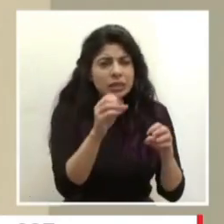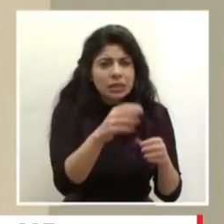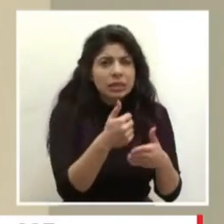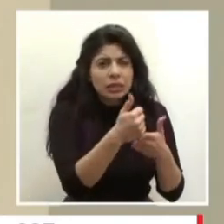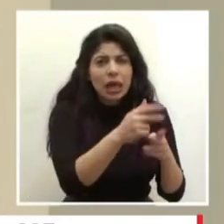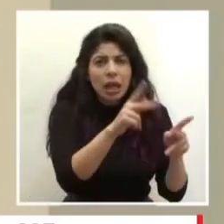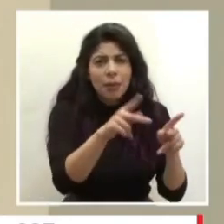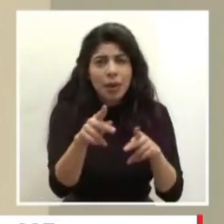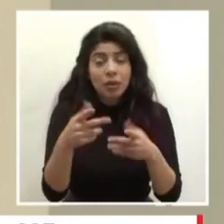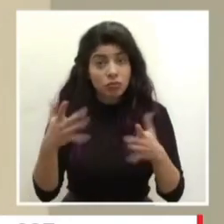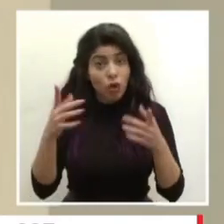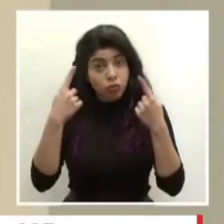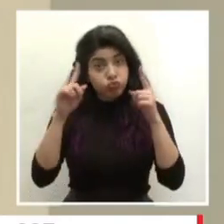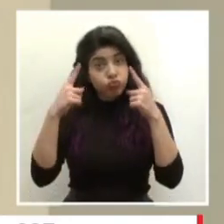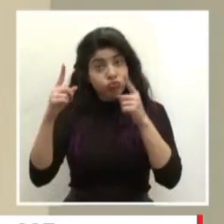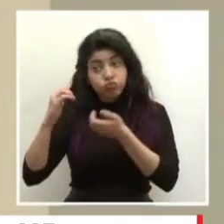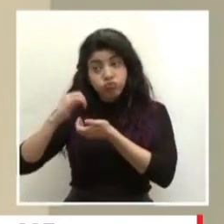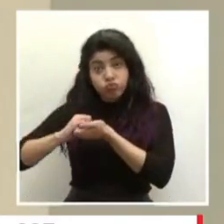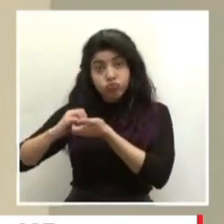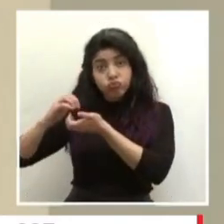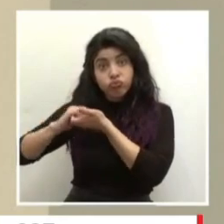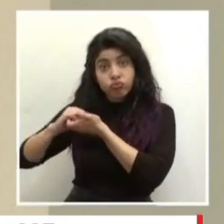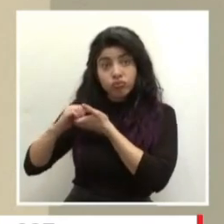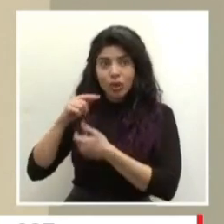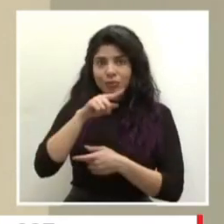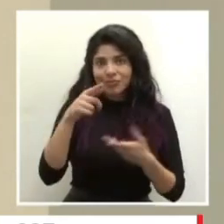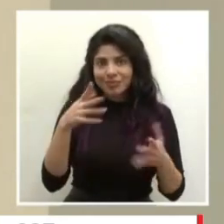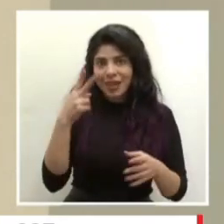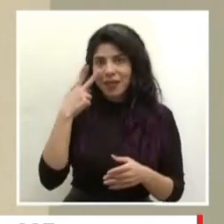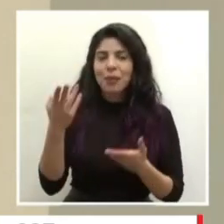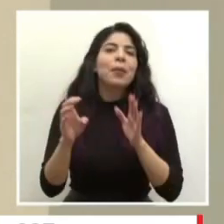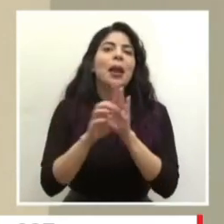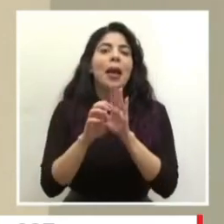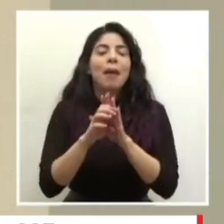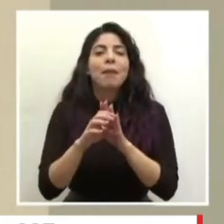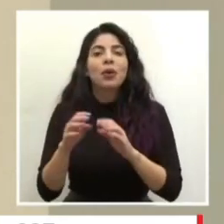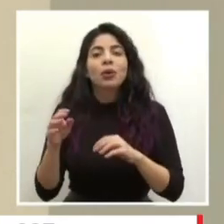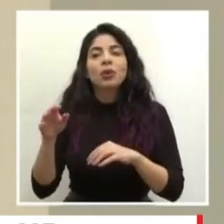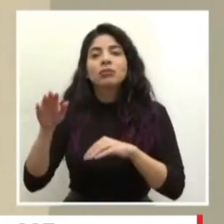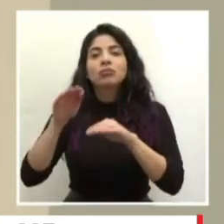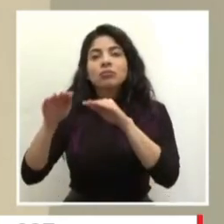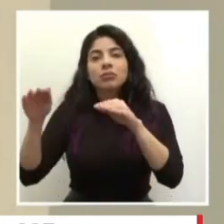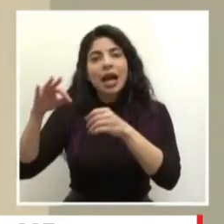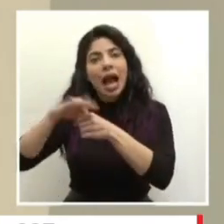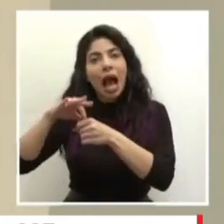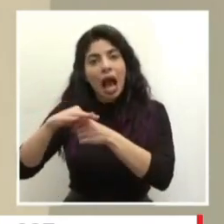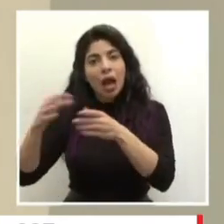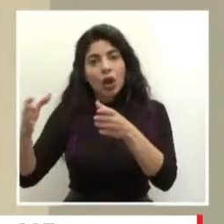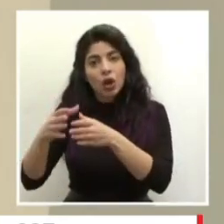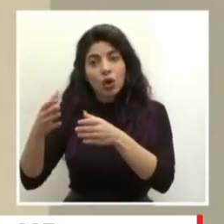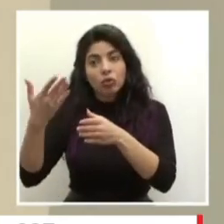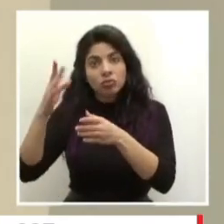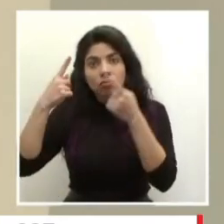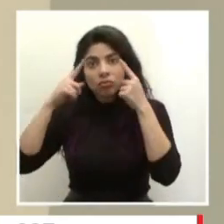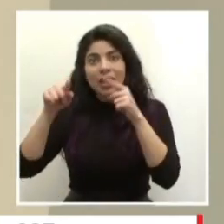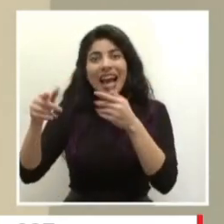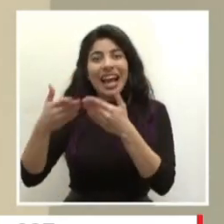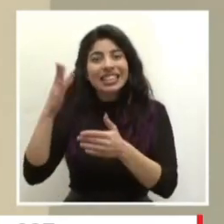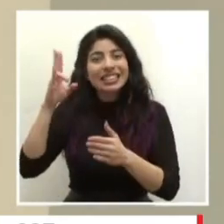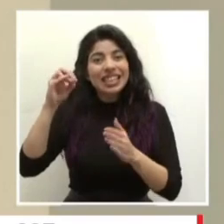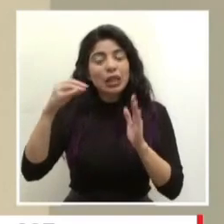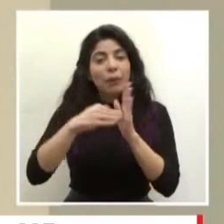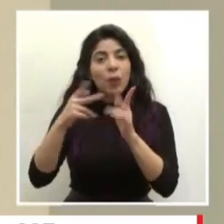hemos venido concretando alianzas muy importantes, como lo han visto ustedes, por ejemplo, con el llamado al agro, donde ya sabemos que en primera instancia hay cerca de